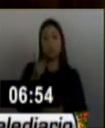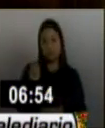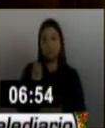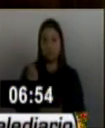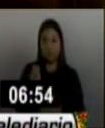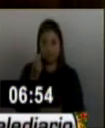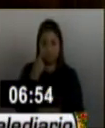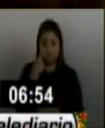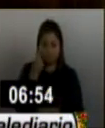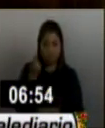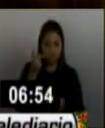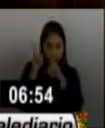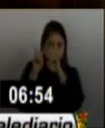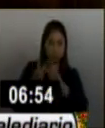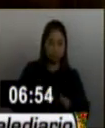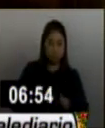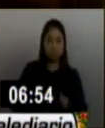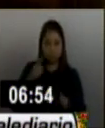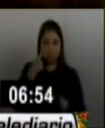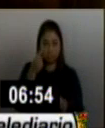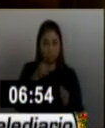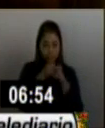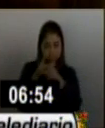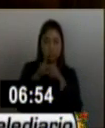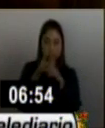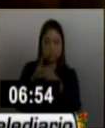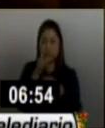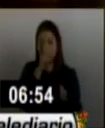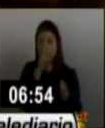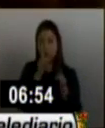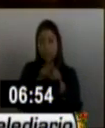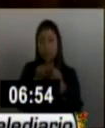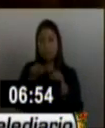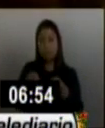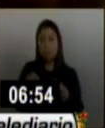periódicamente, y se estará dando a conocer a partir del día miércoles.